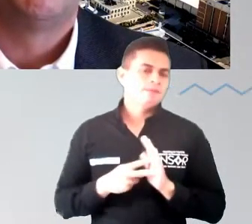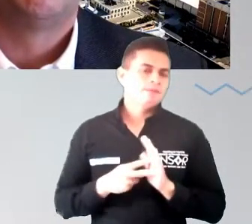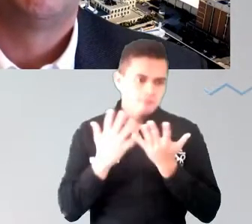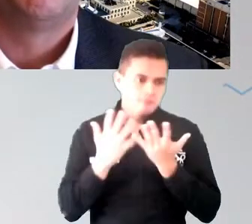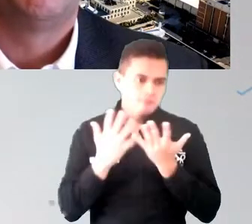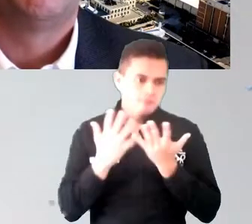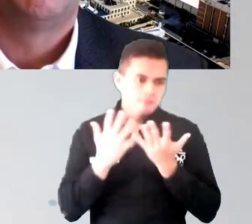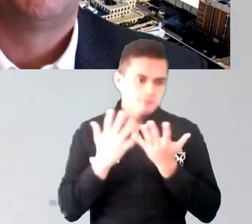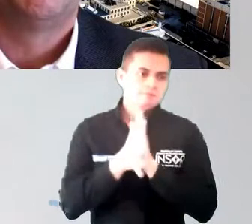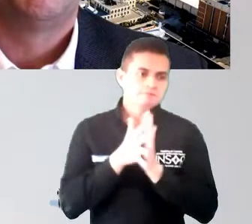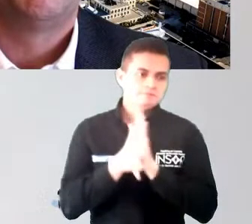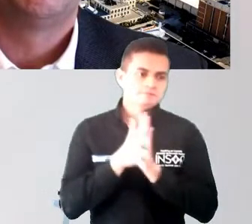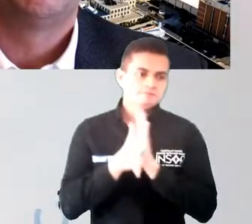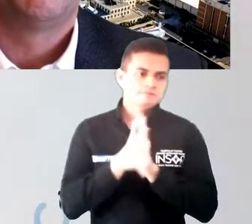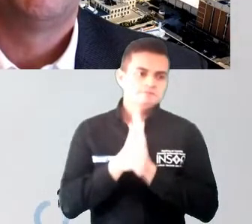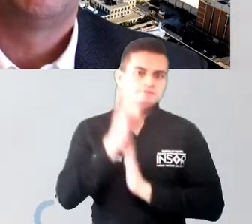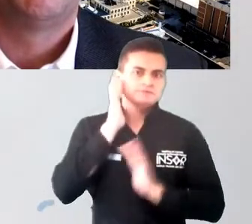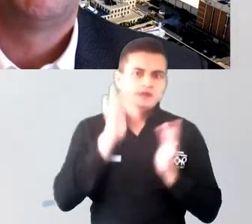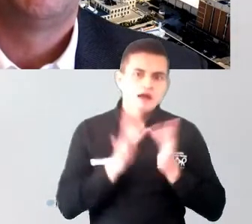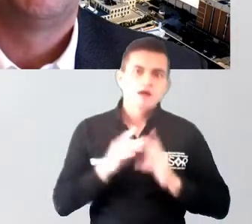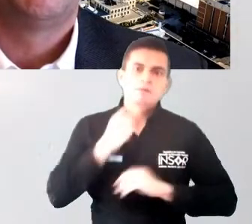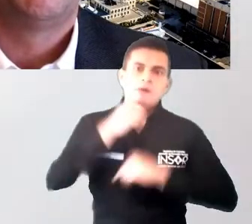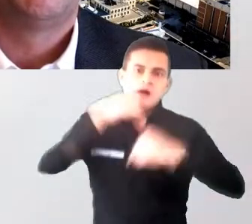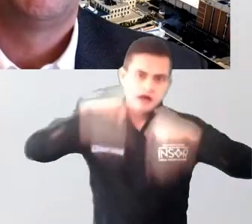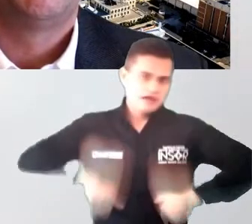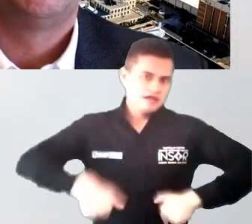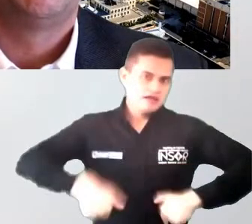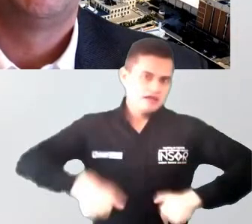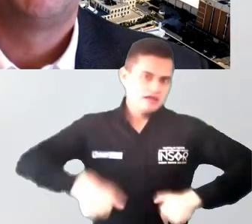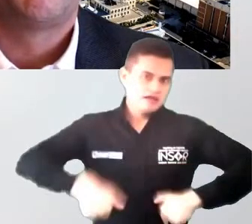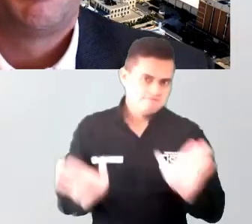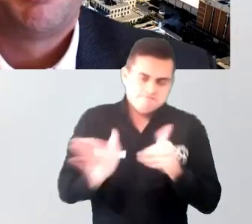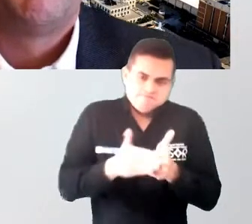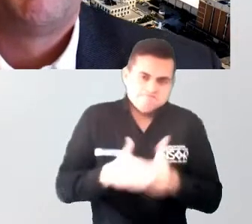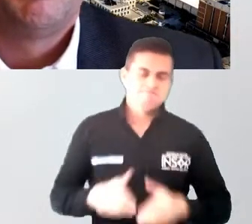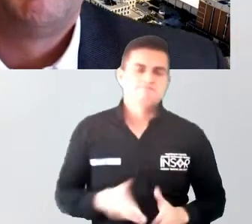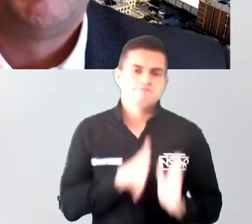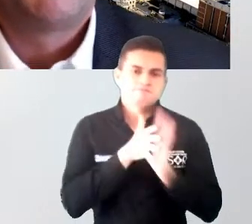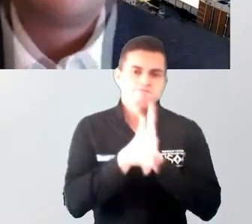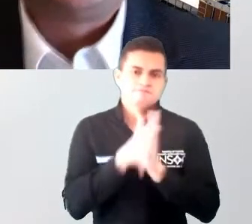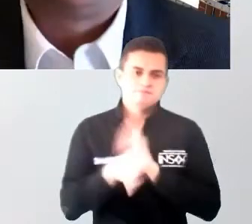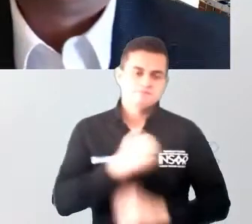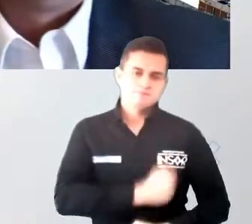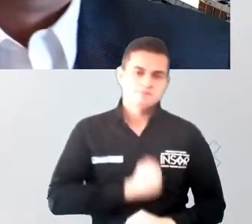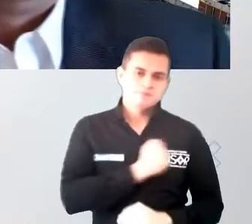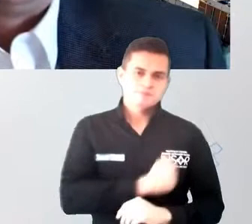en otro sentido, sino en esta ocasión para